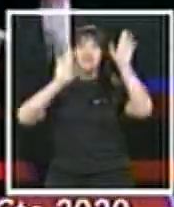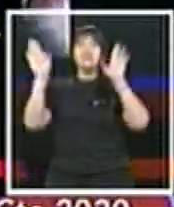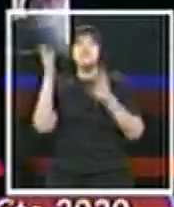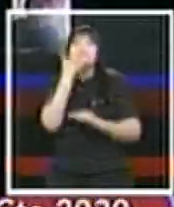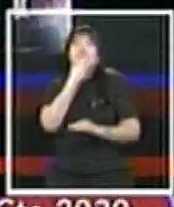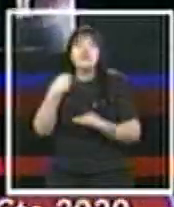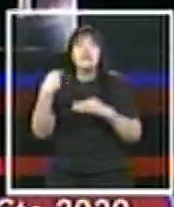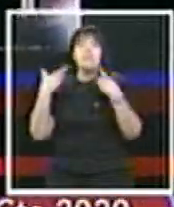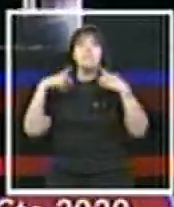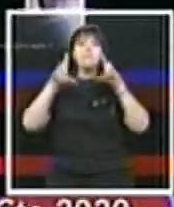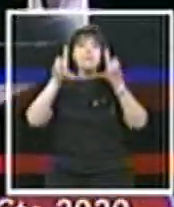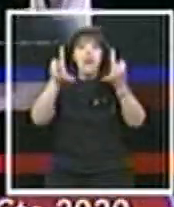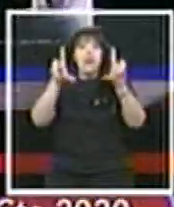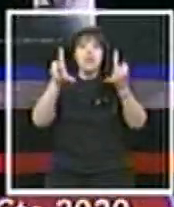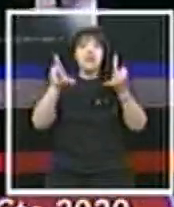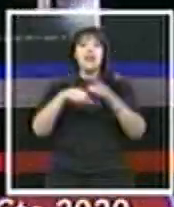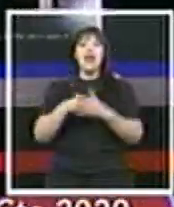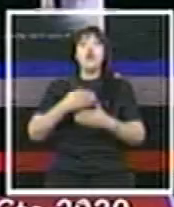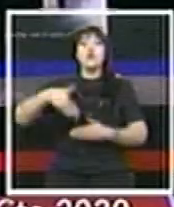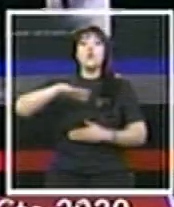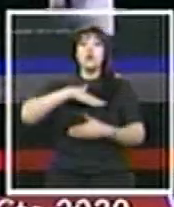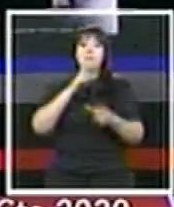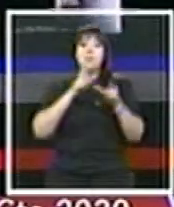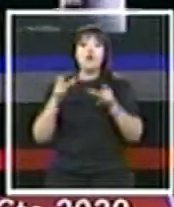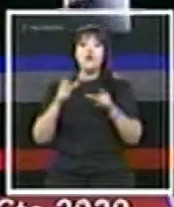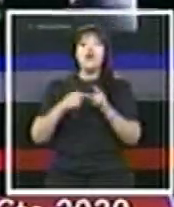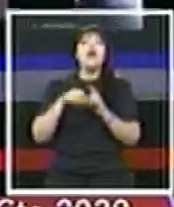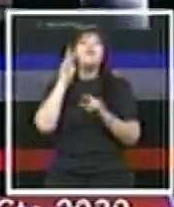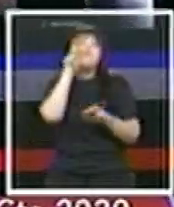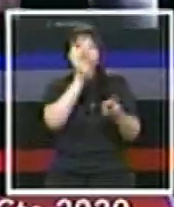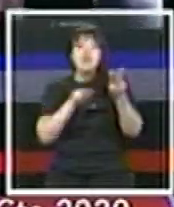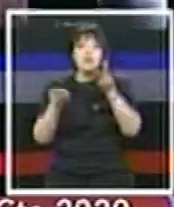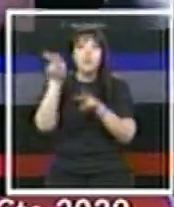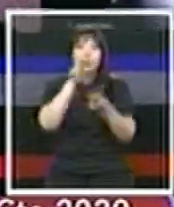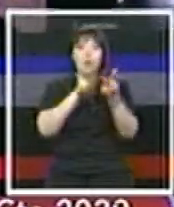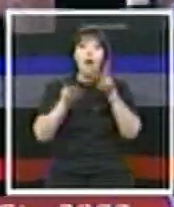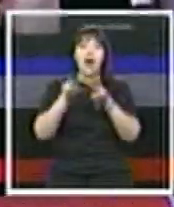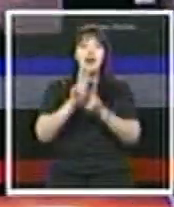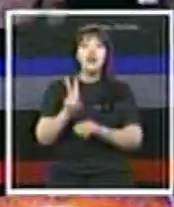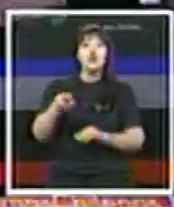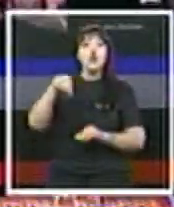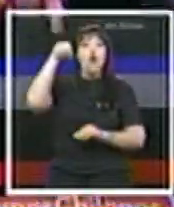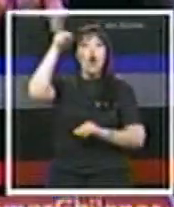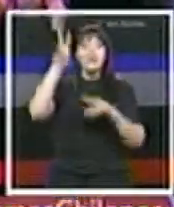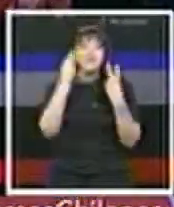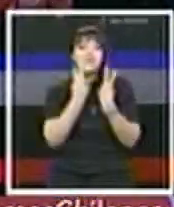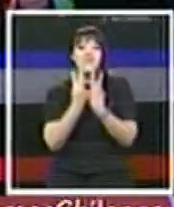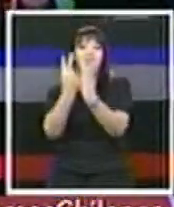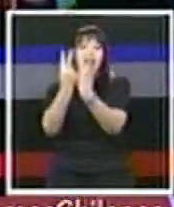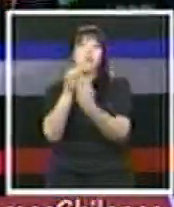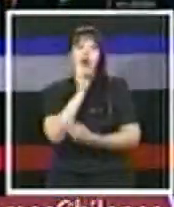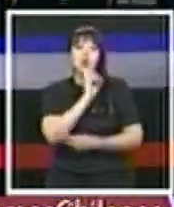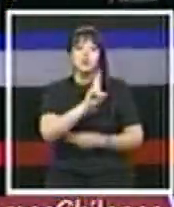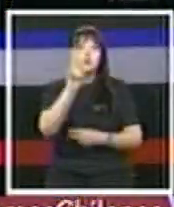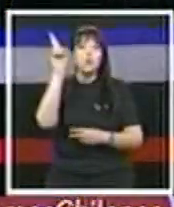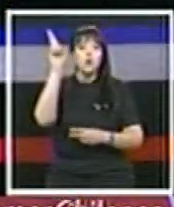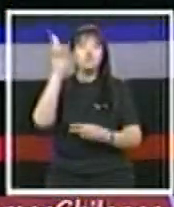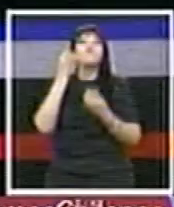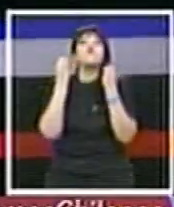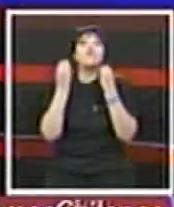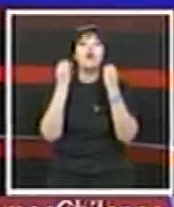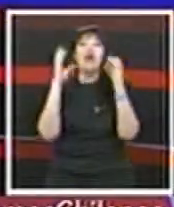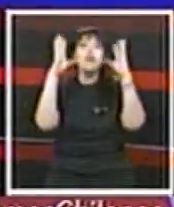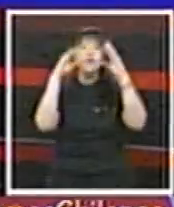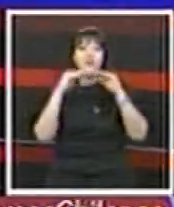imagen, Diana. Viste, nuestro público virtual. Y desde el norte viajamos hasta la zona sur. Eduardo Pancho, buenas